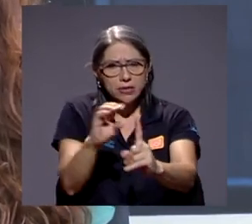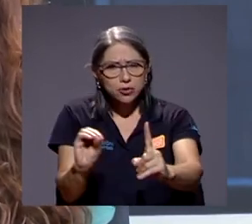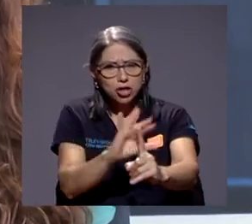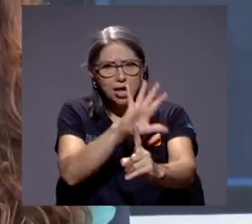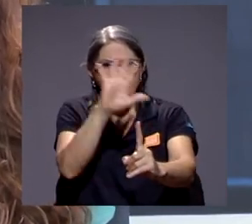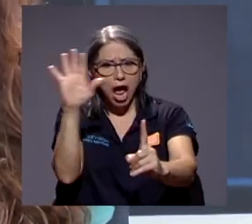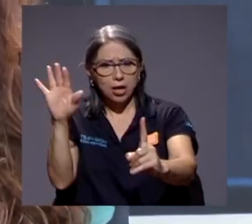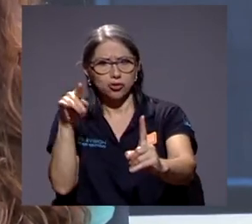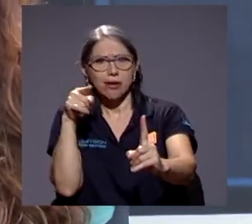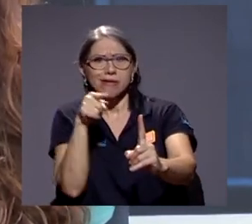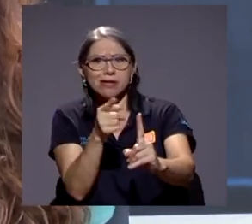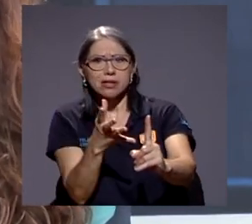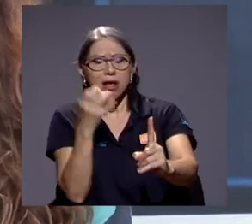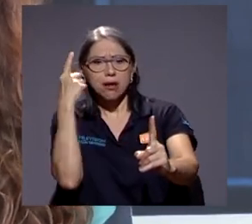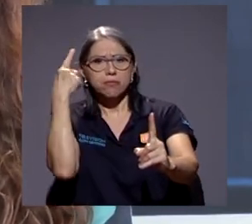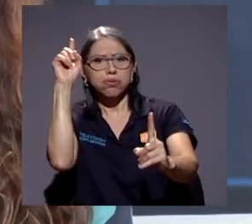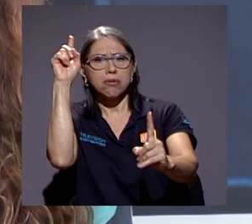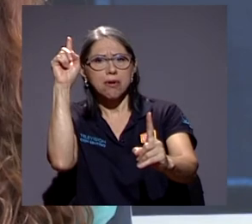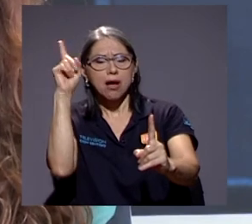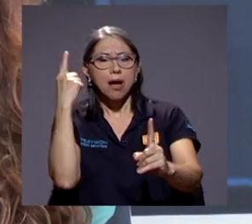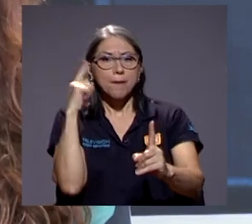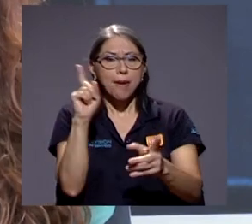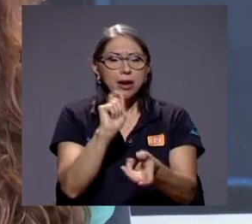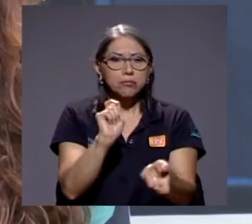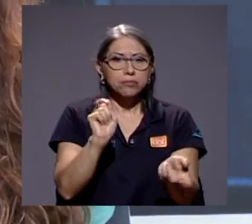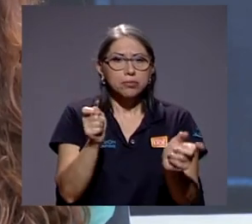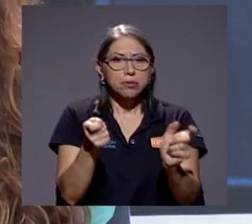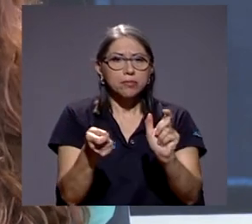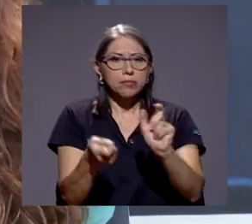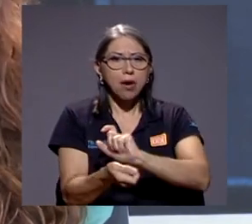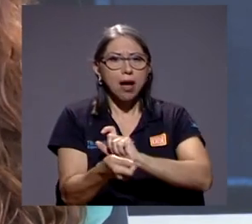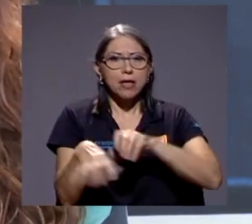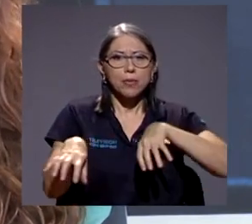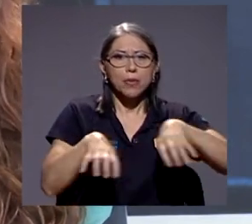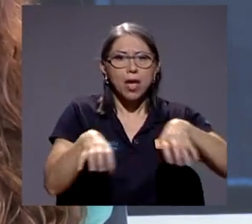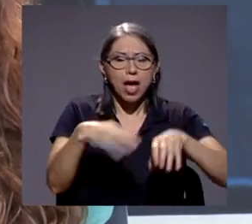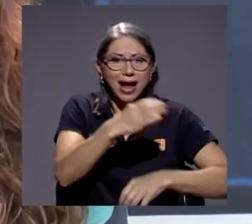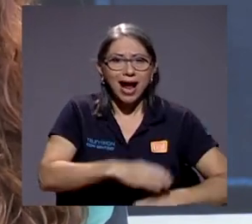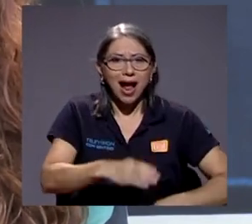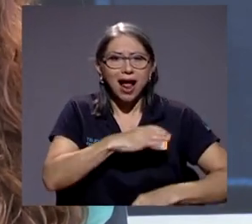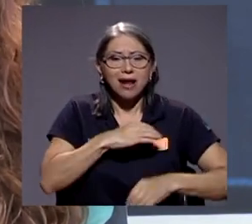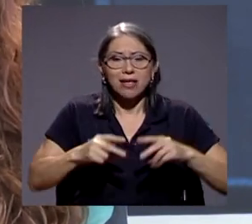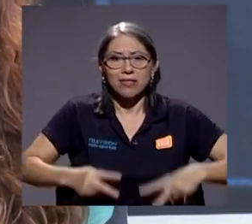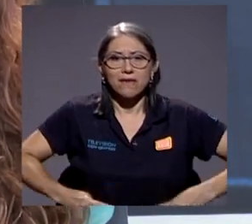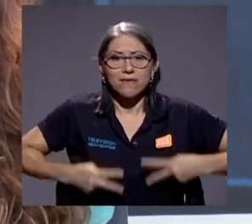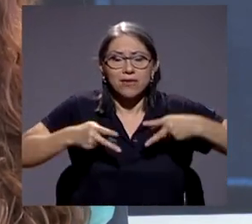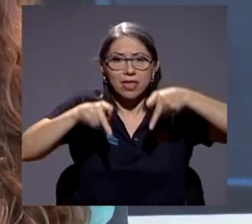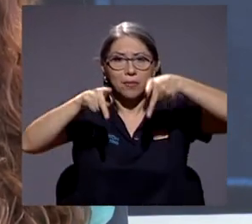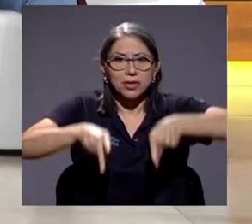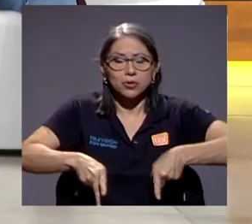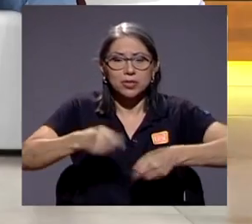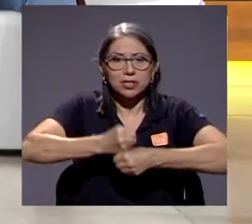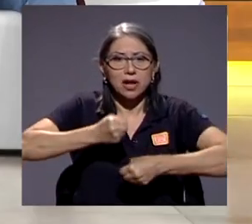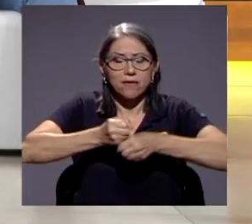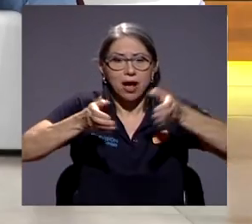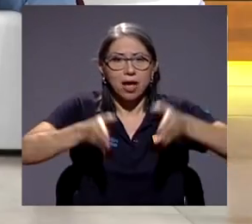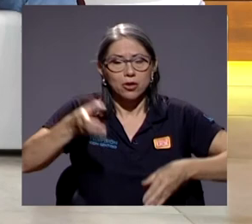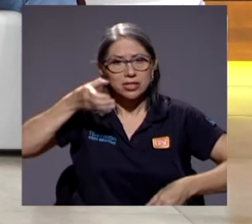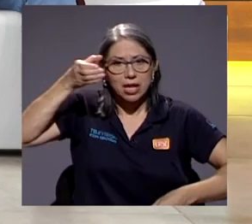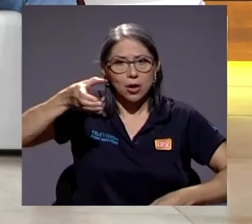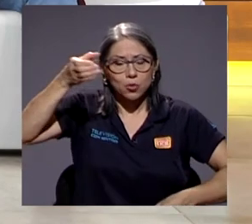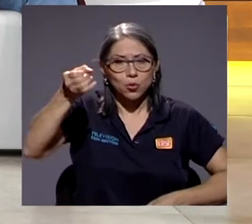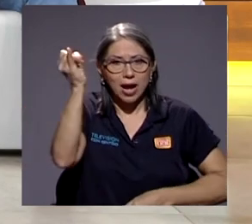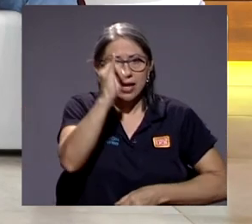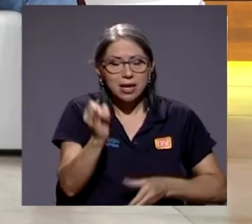para formar las dinámicas y la calidad de vida de los artistas y trabajadores de la cultura de costa rica yo también me